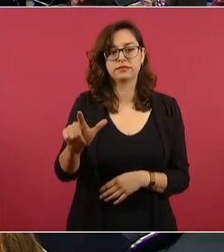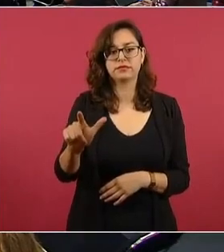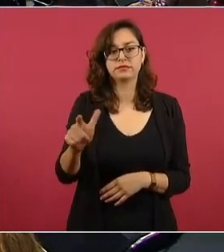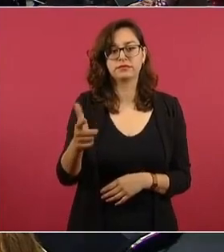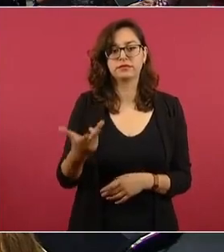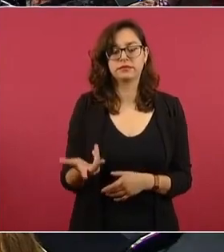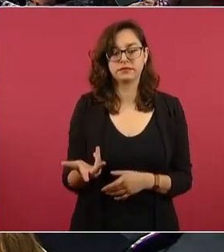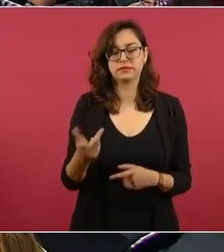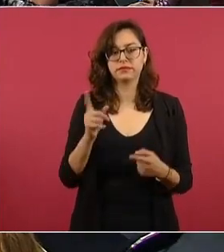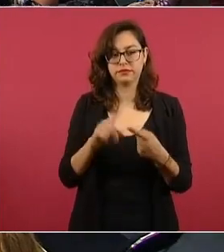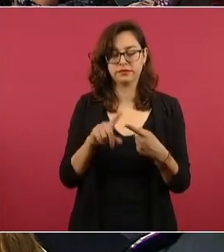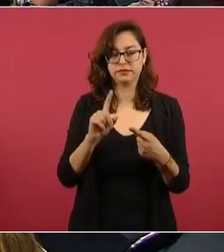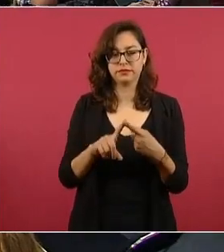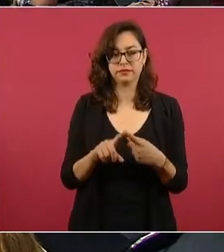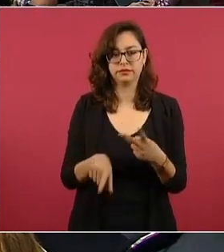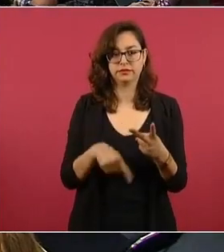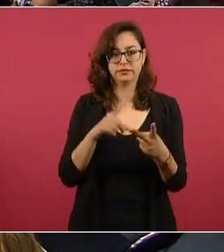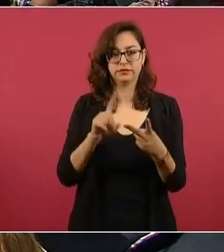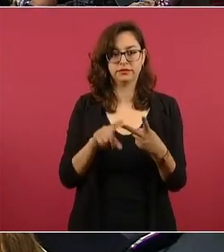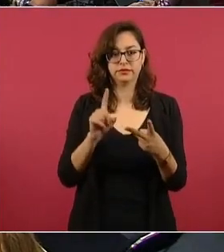los terrenos